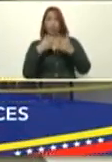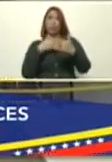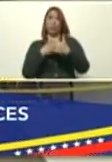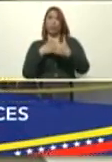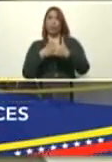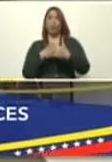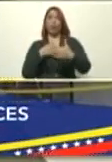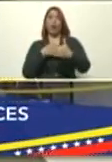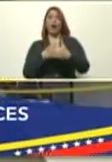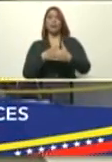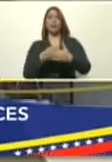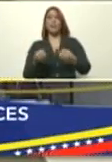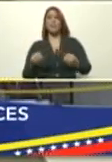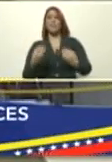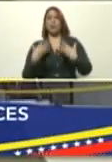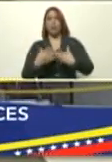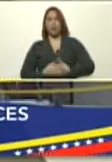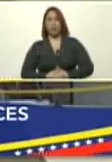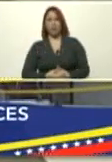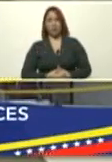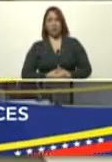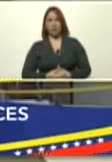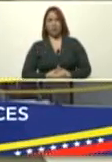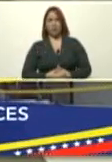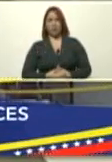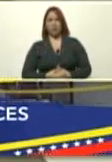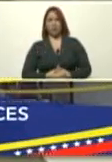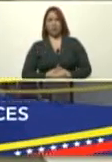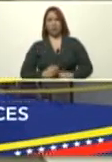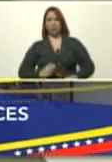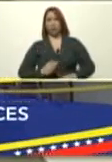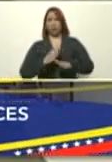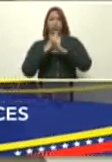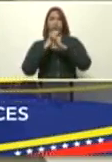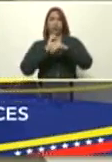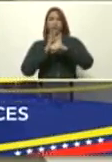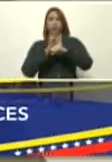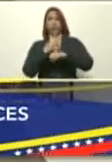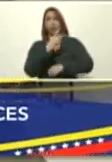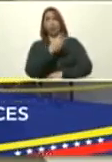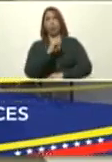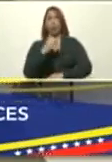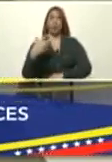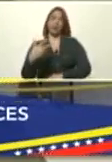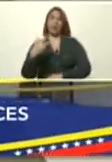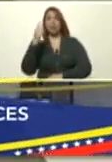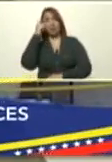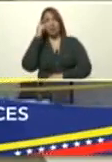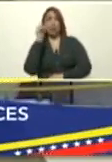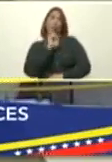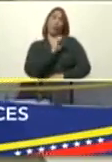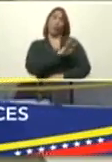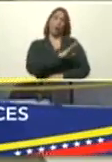que cortan el coronavirus a los 2 días, a los 3, a los 4 días, a los 5 días.